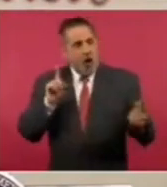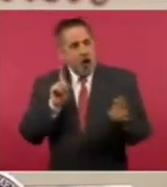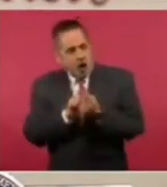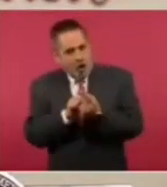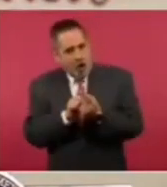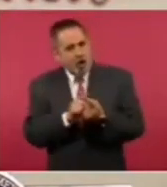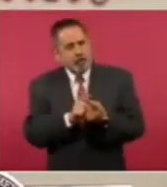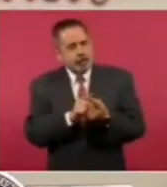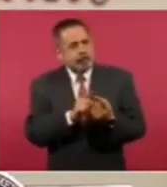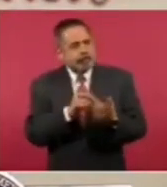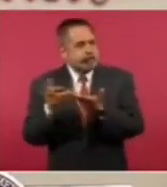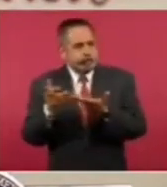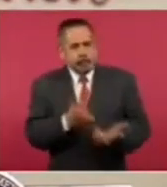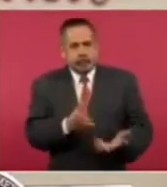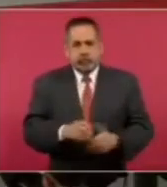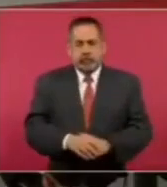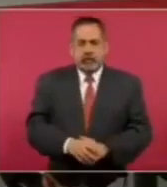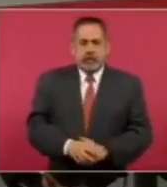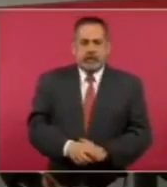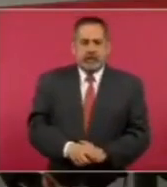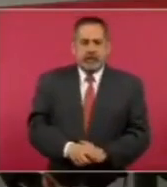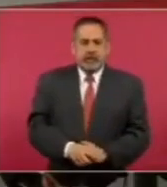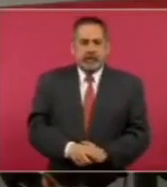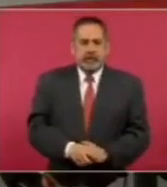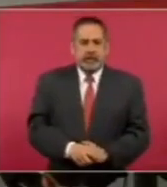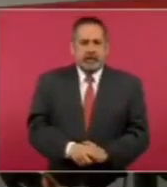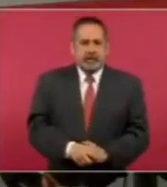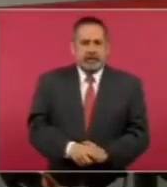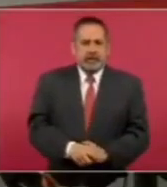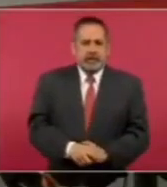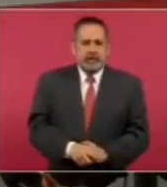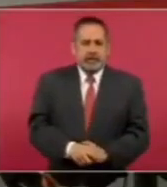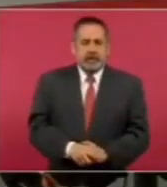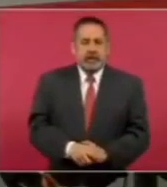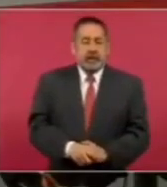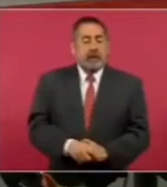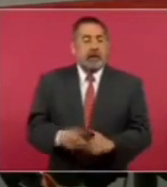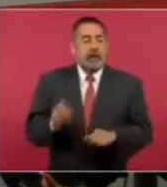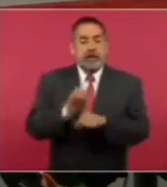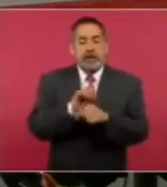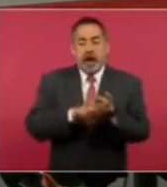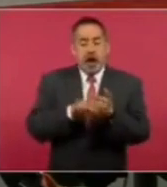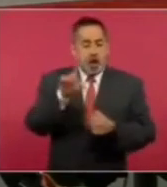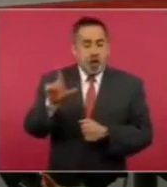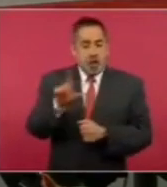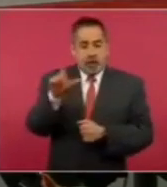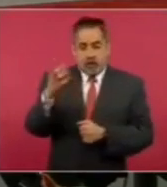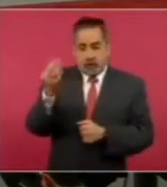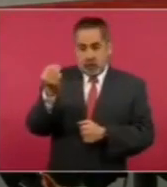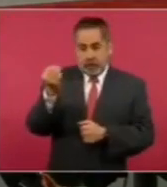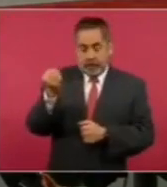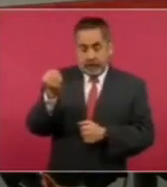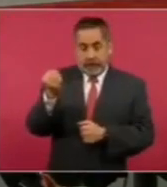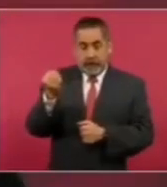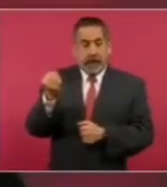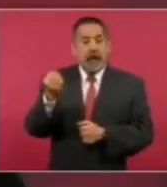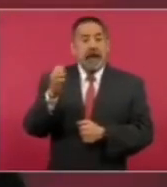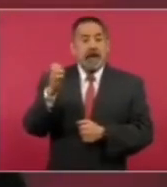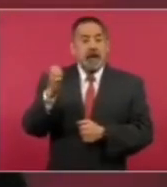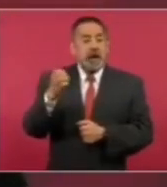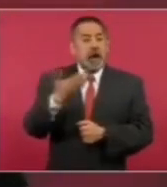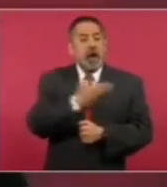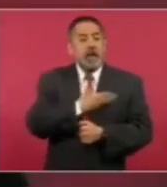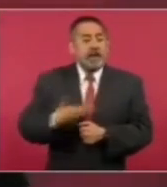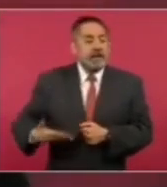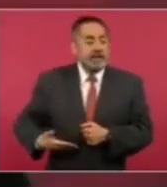Andrés Manuel López Obrador estamos estimando para el día lunes nueve de enero el arribo y recepción del presidente